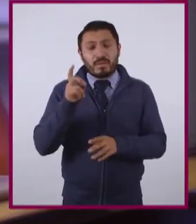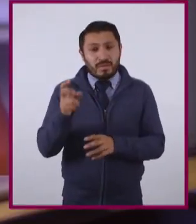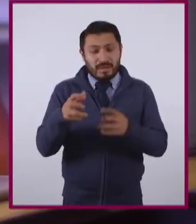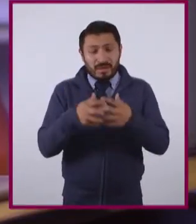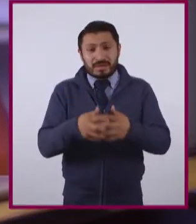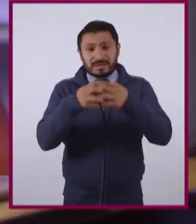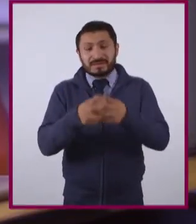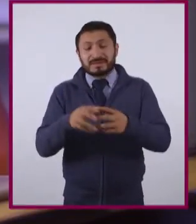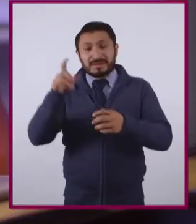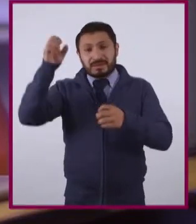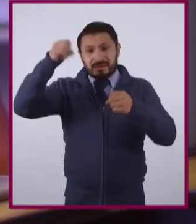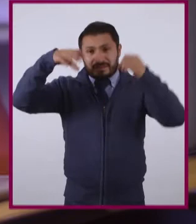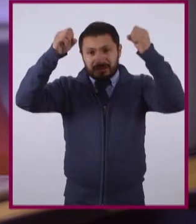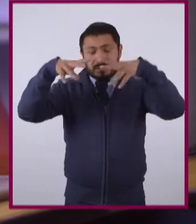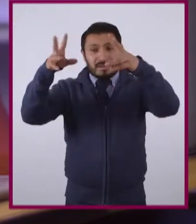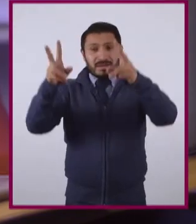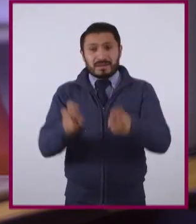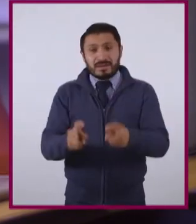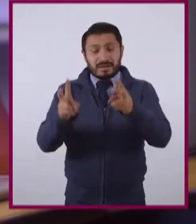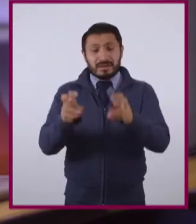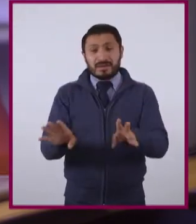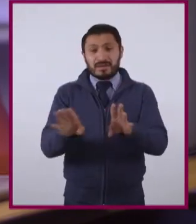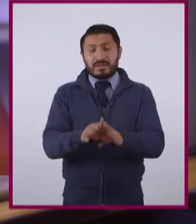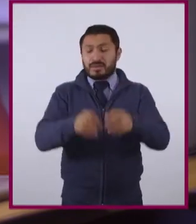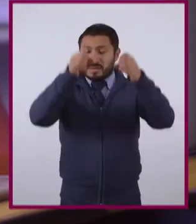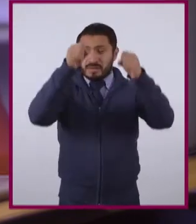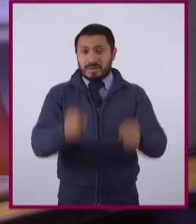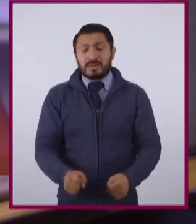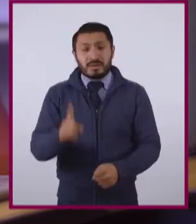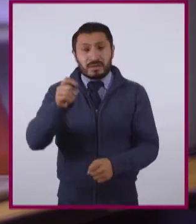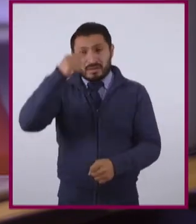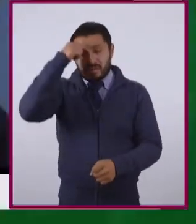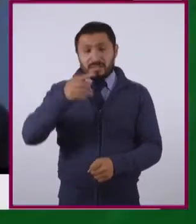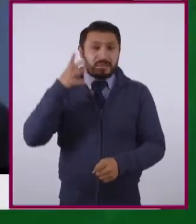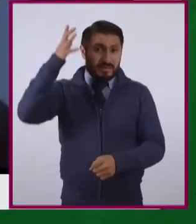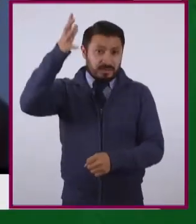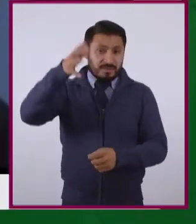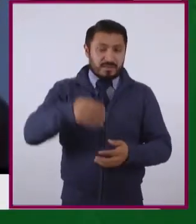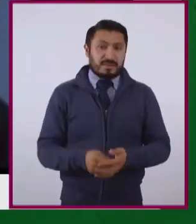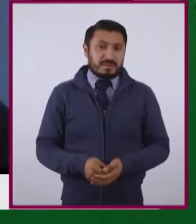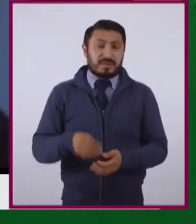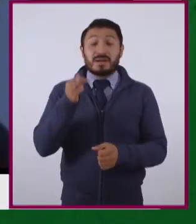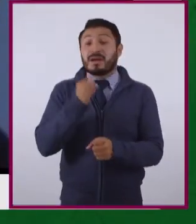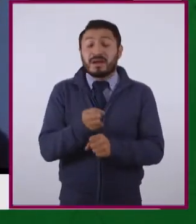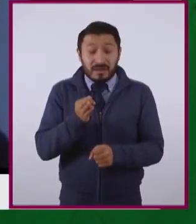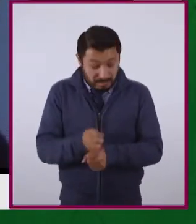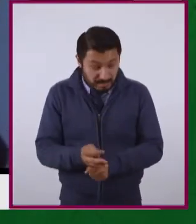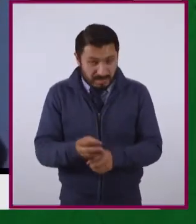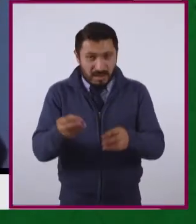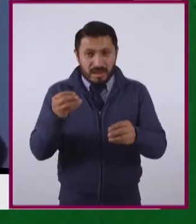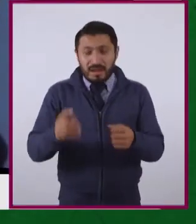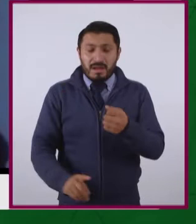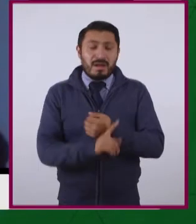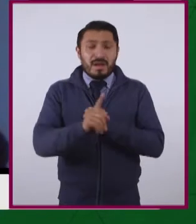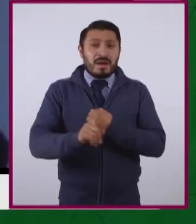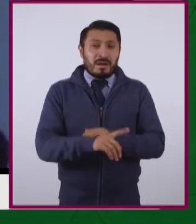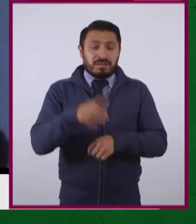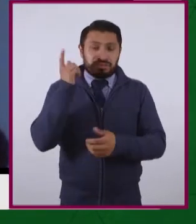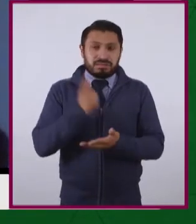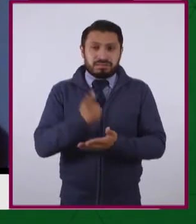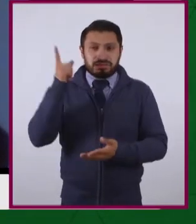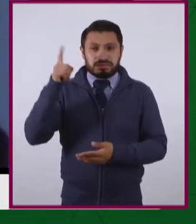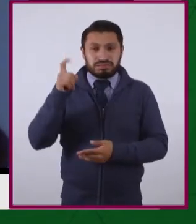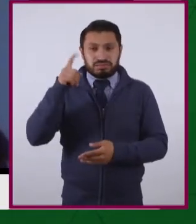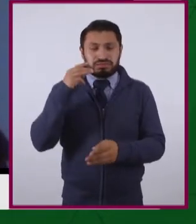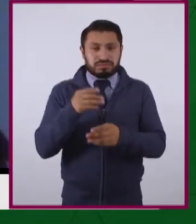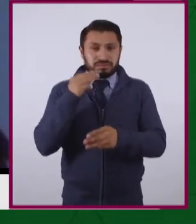sistemas de captación de agua pluvial garantizar disponibilidad de agua para el futuro. Actualmente una de las grandes crisis que tenemos en